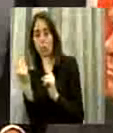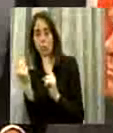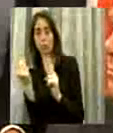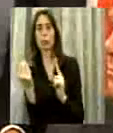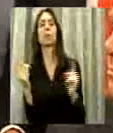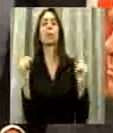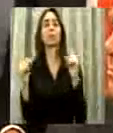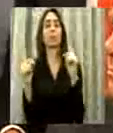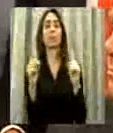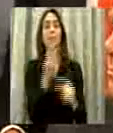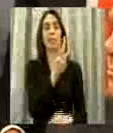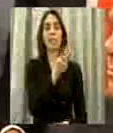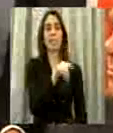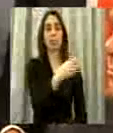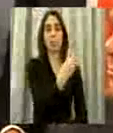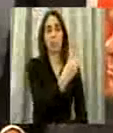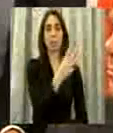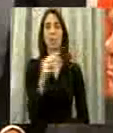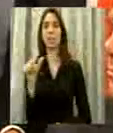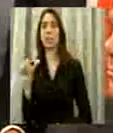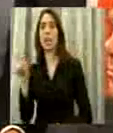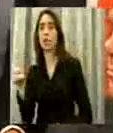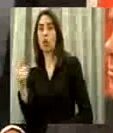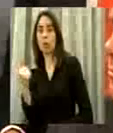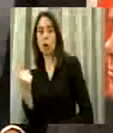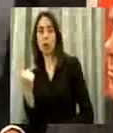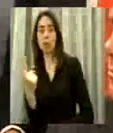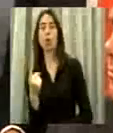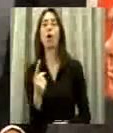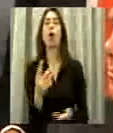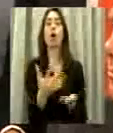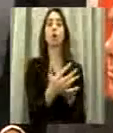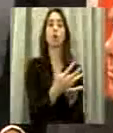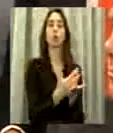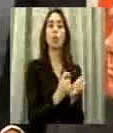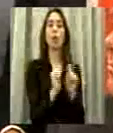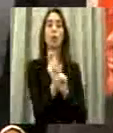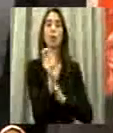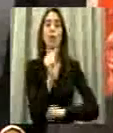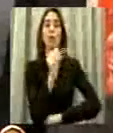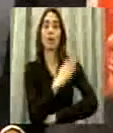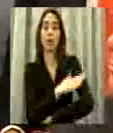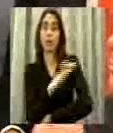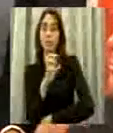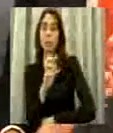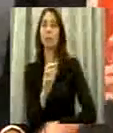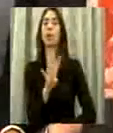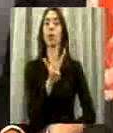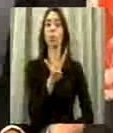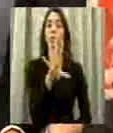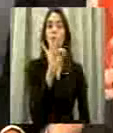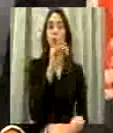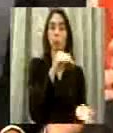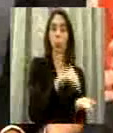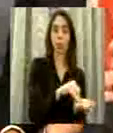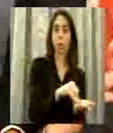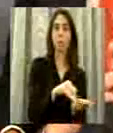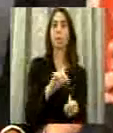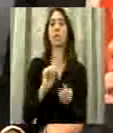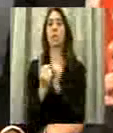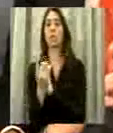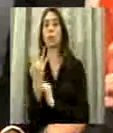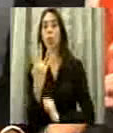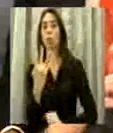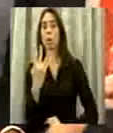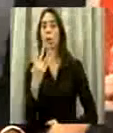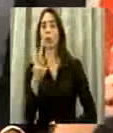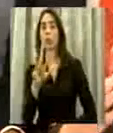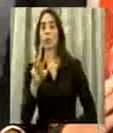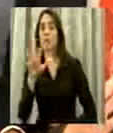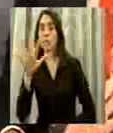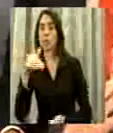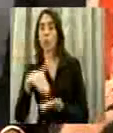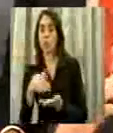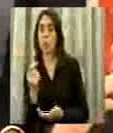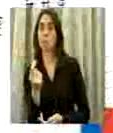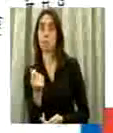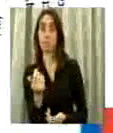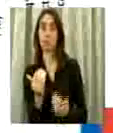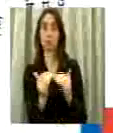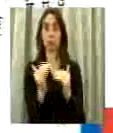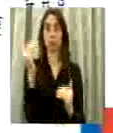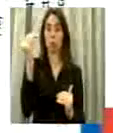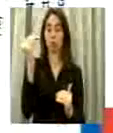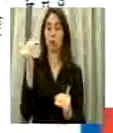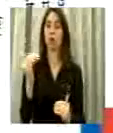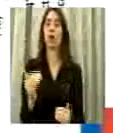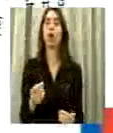contra 6,1. Las remuneraciones imponibles han aumentado en promedio de 450 mil a 495 mil pesos.